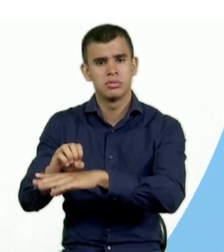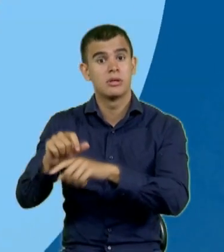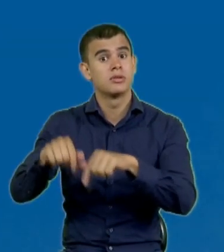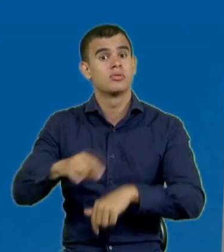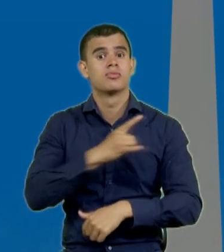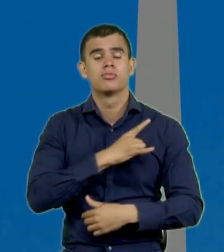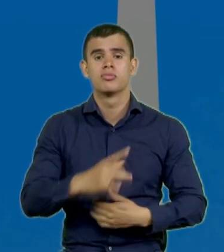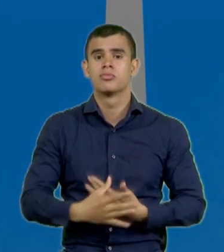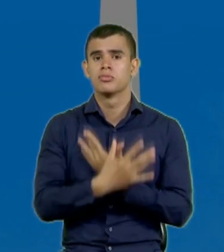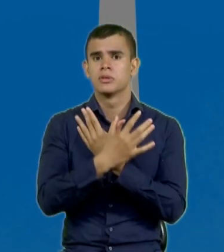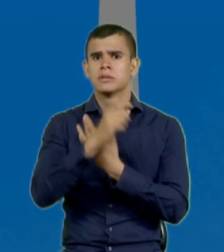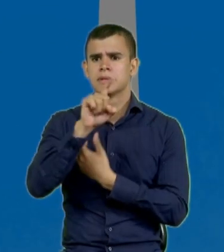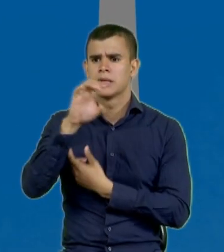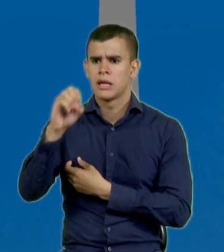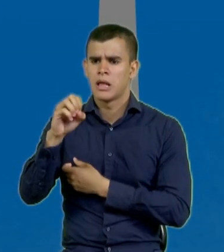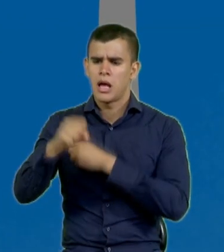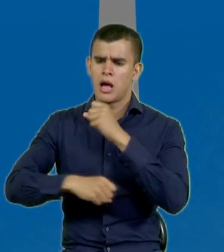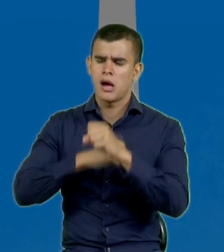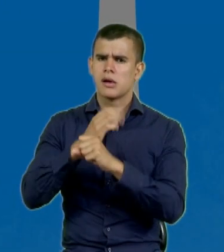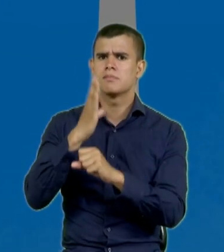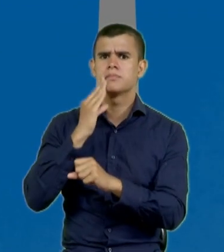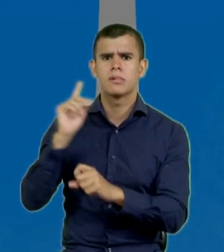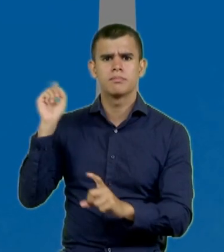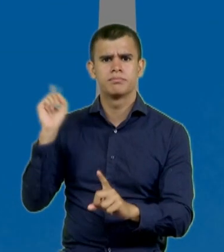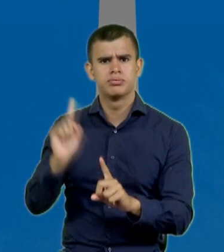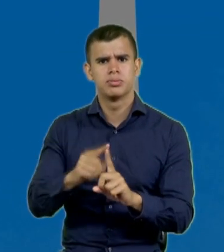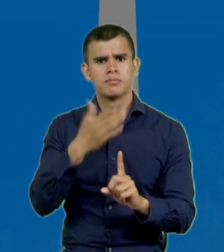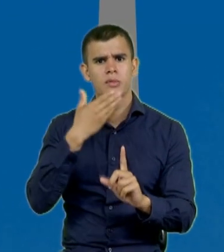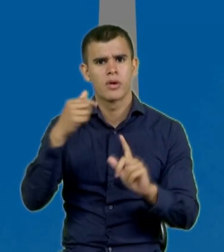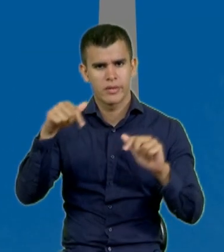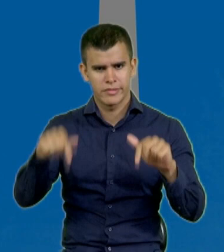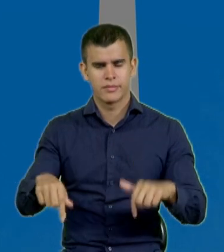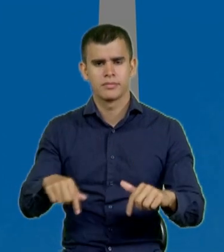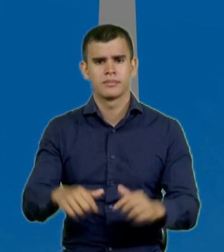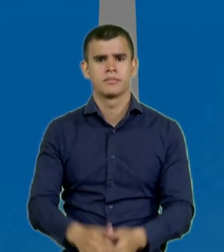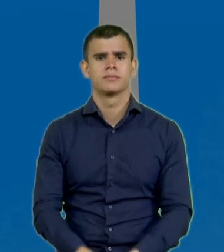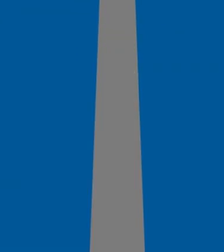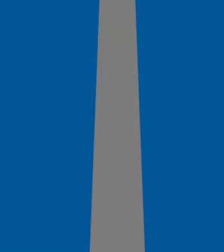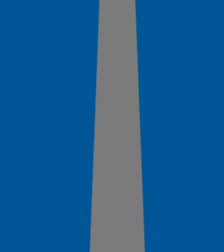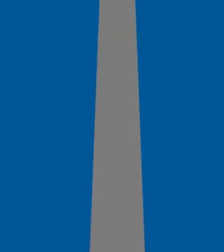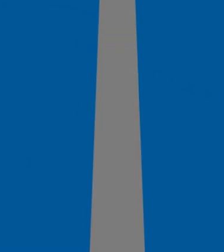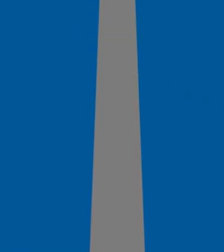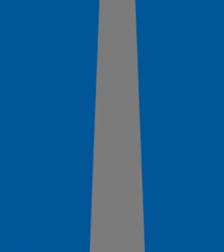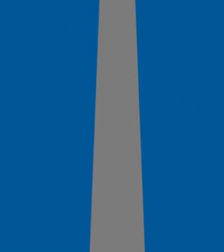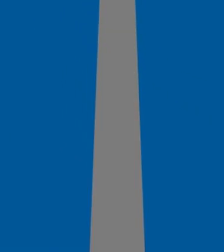organización. USC, 60 años siendo los mejores.